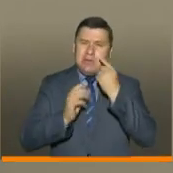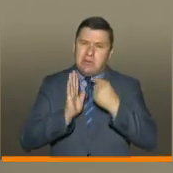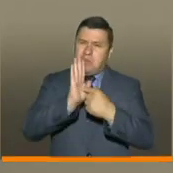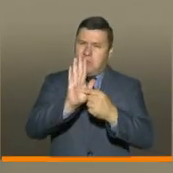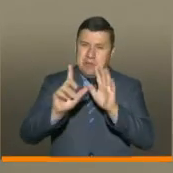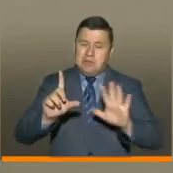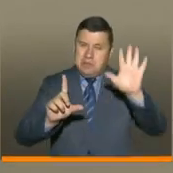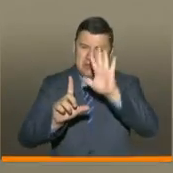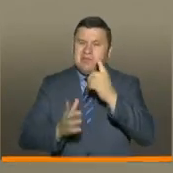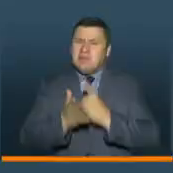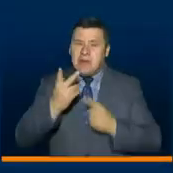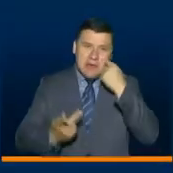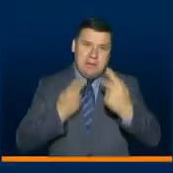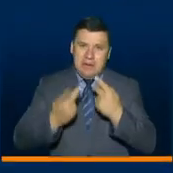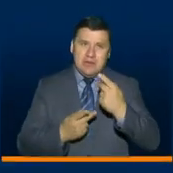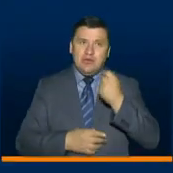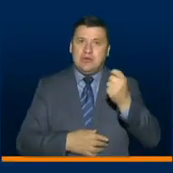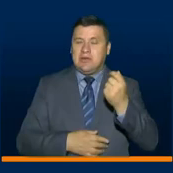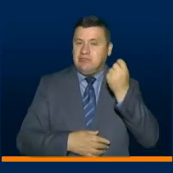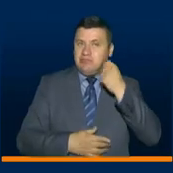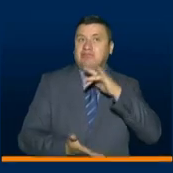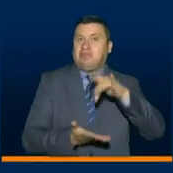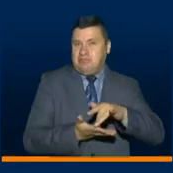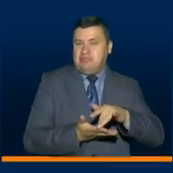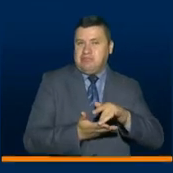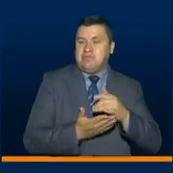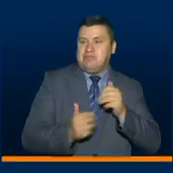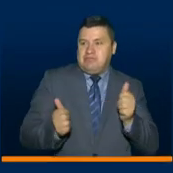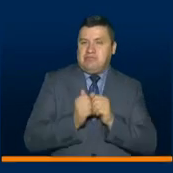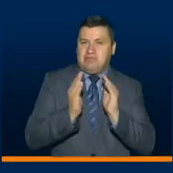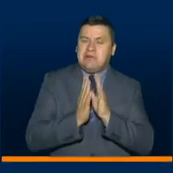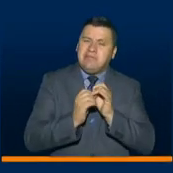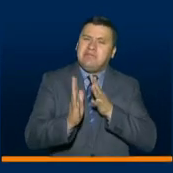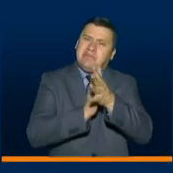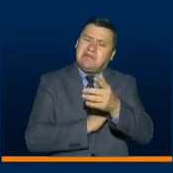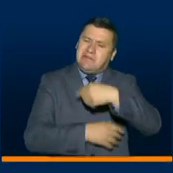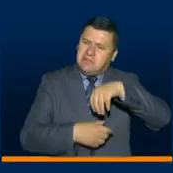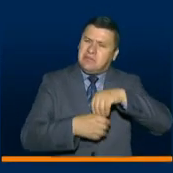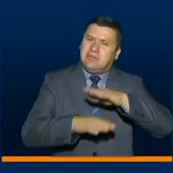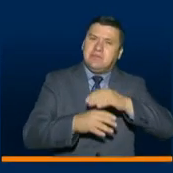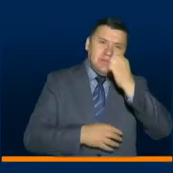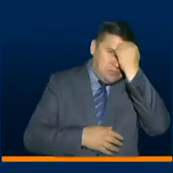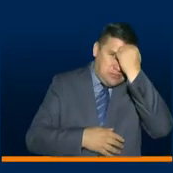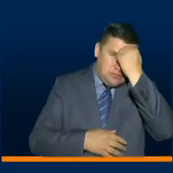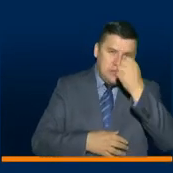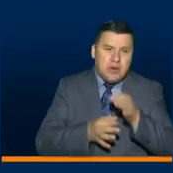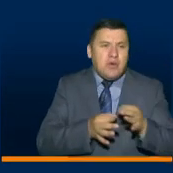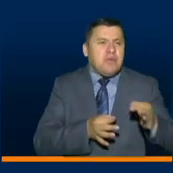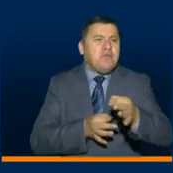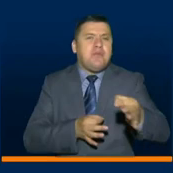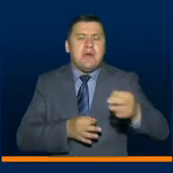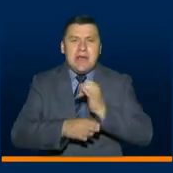mostrando algunas imágenes de lo que fue la visita este fin de semana, pero sobre todo me quiero centrar en transmitirle un mensaje a los maestros de Providencia, a